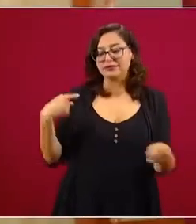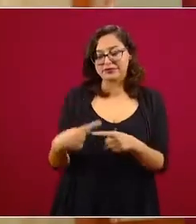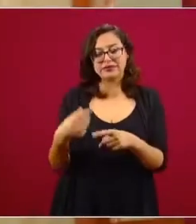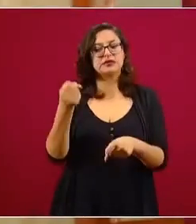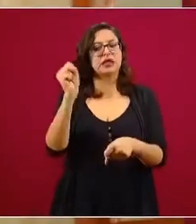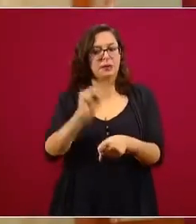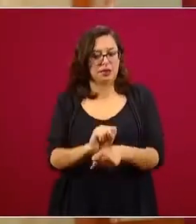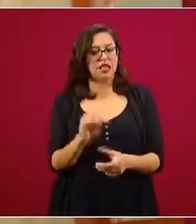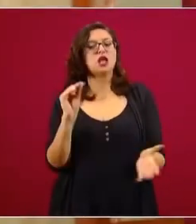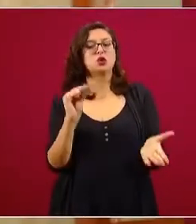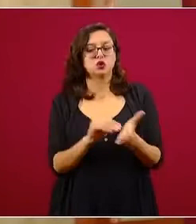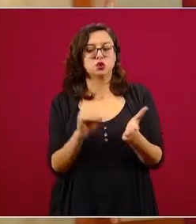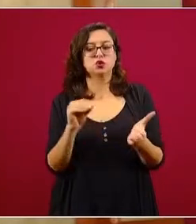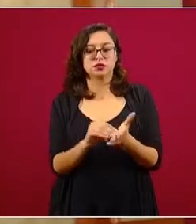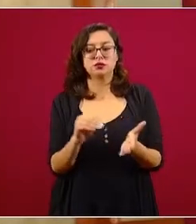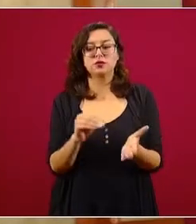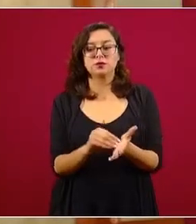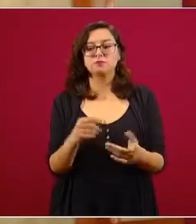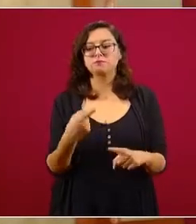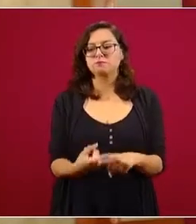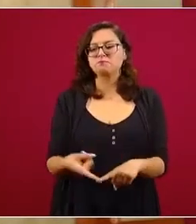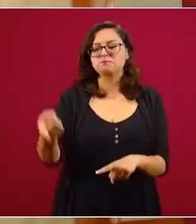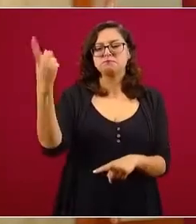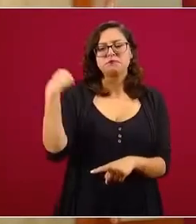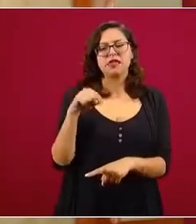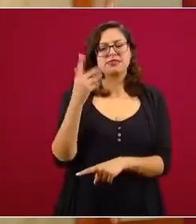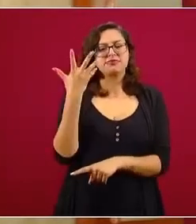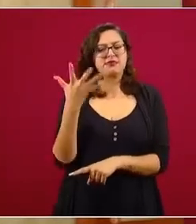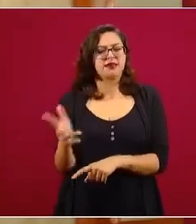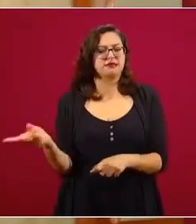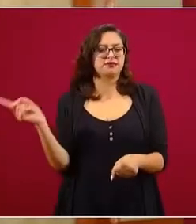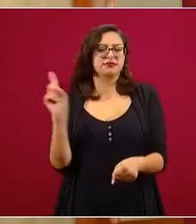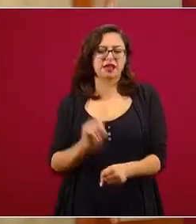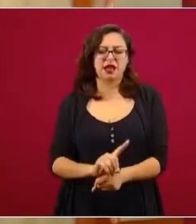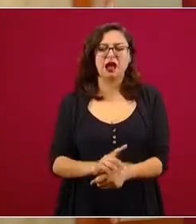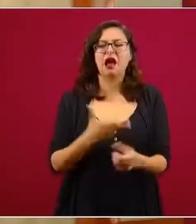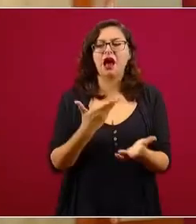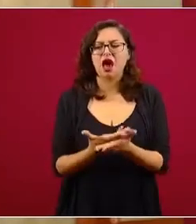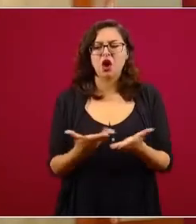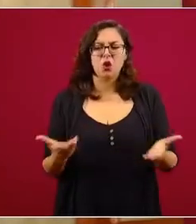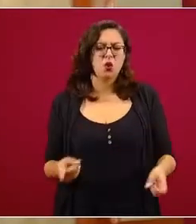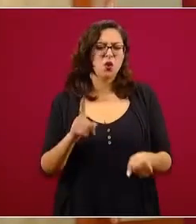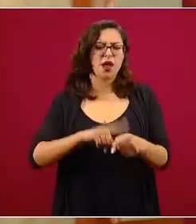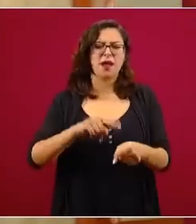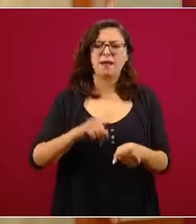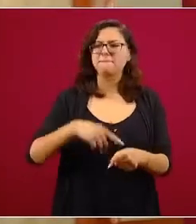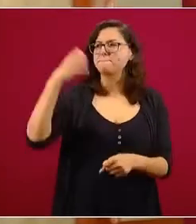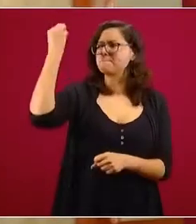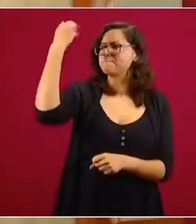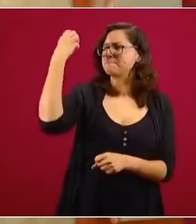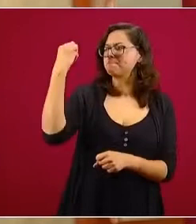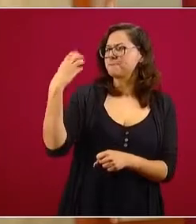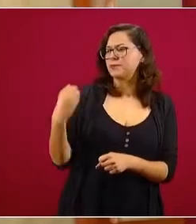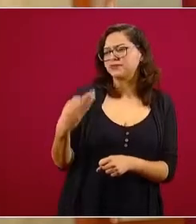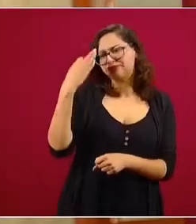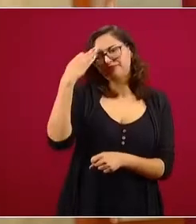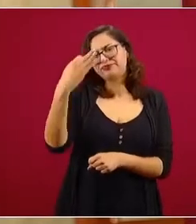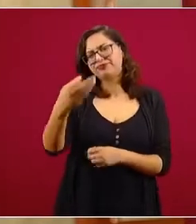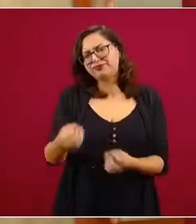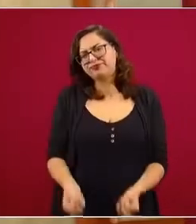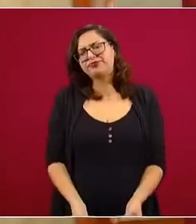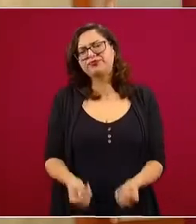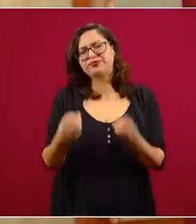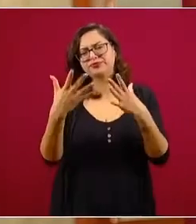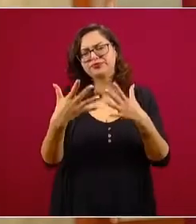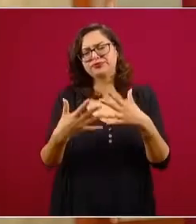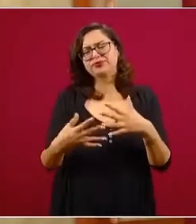presentó hace más o menos 10 días. Esto es porque ahora los semáforos tienen una vigencia de 2 semanas, es decir,